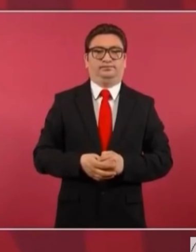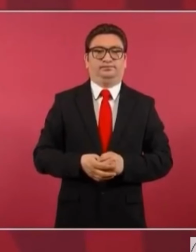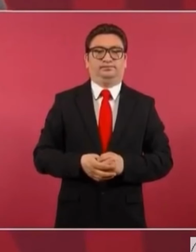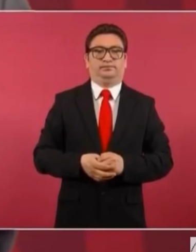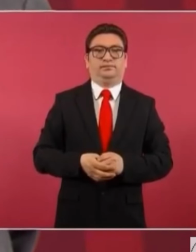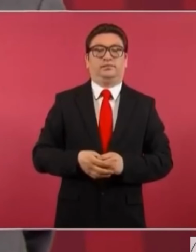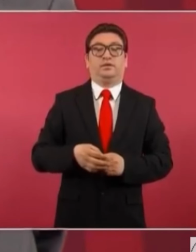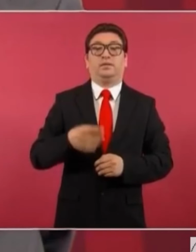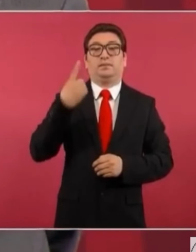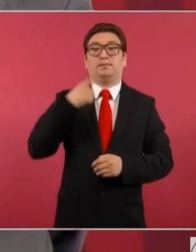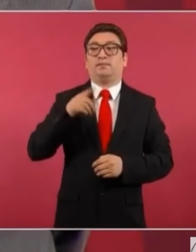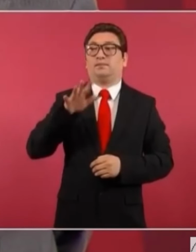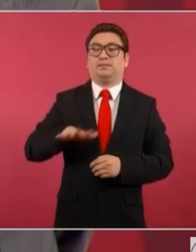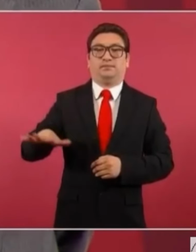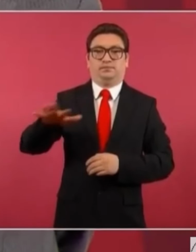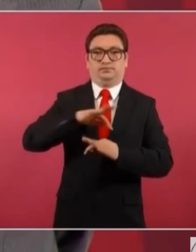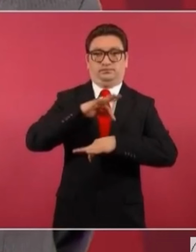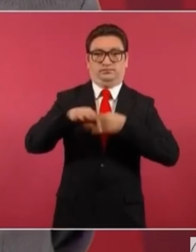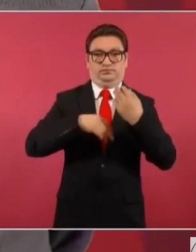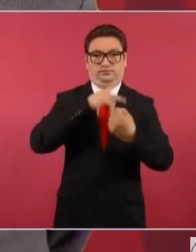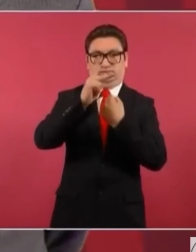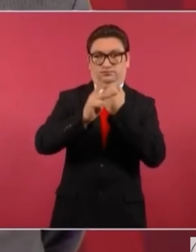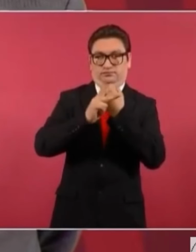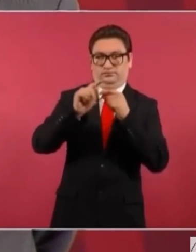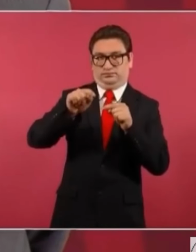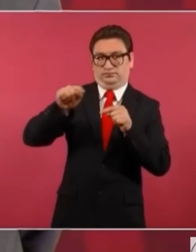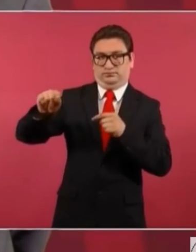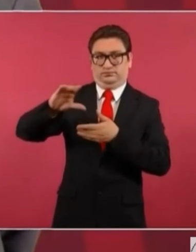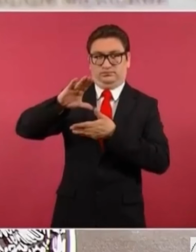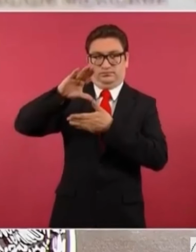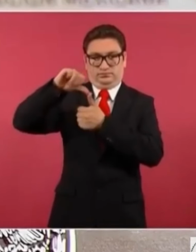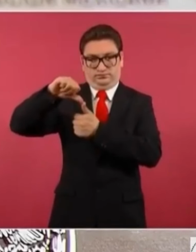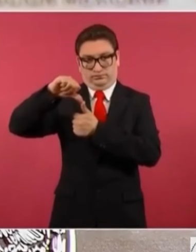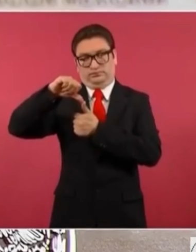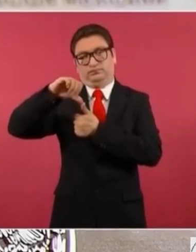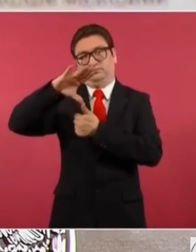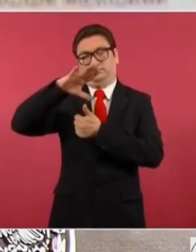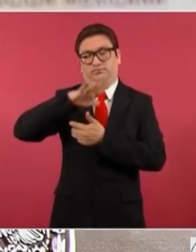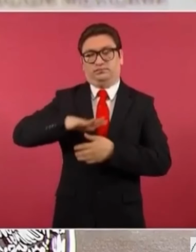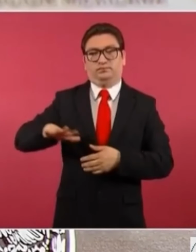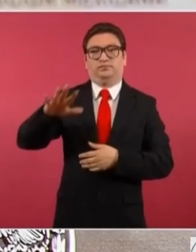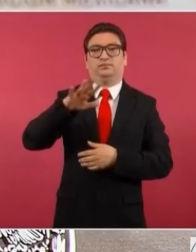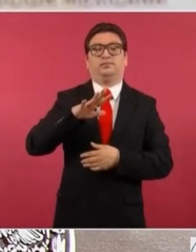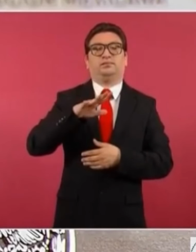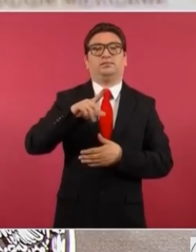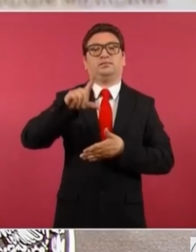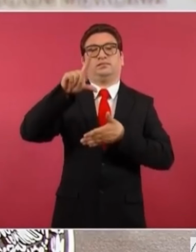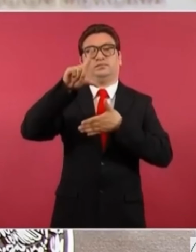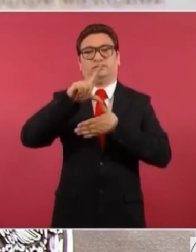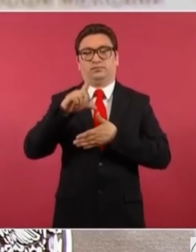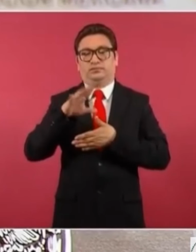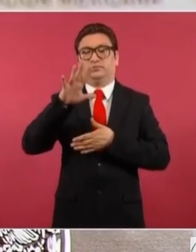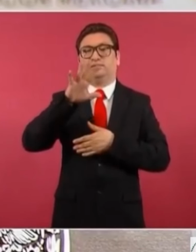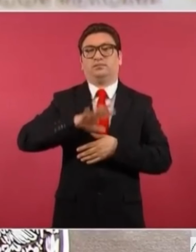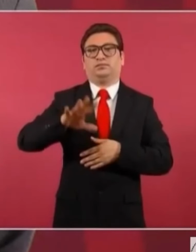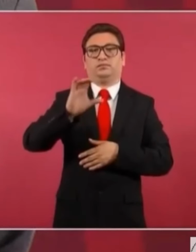los pueblos de países de Centroamérica, de América Latina y del